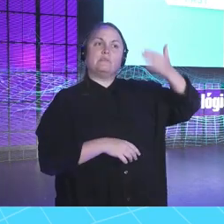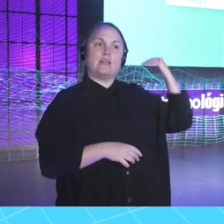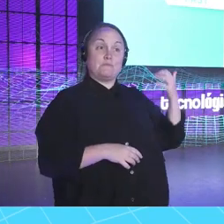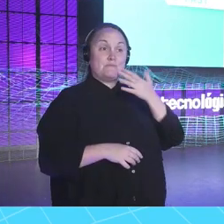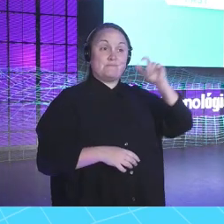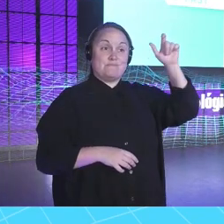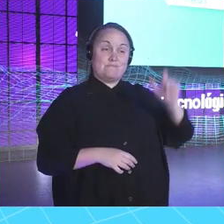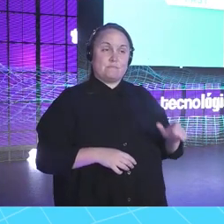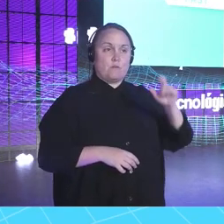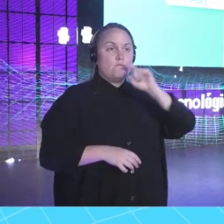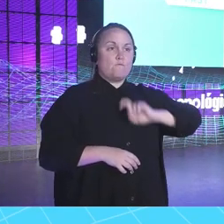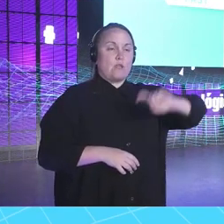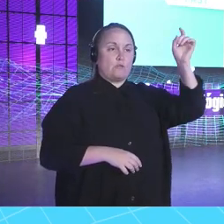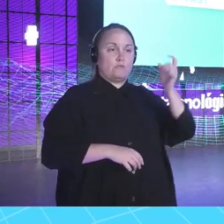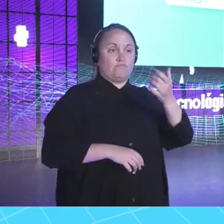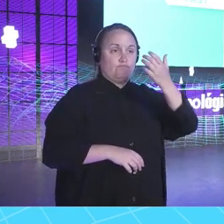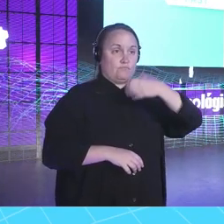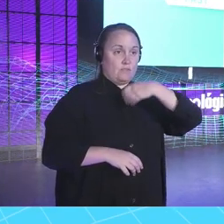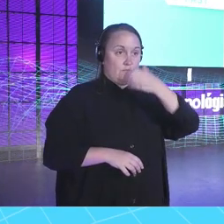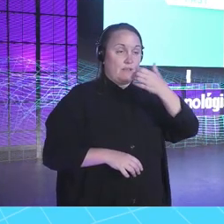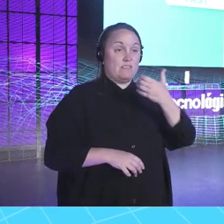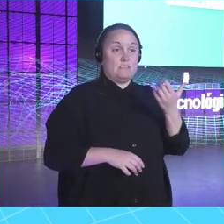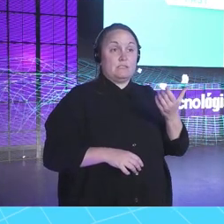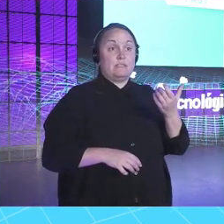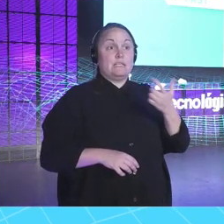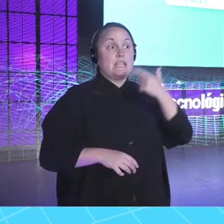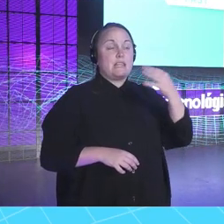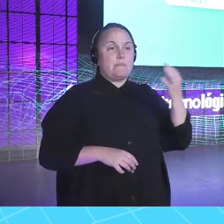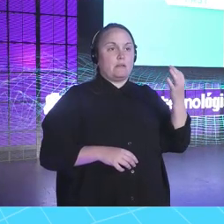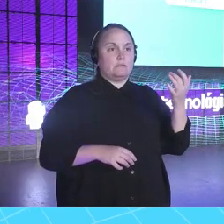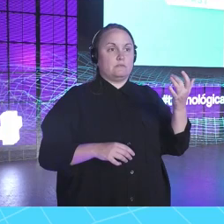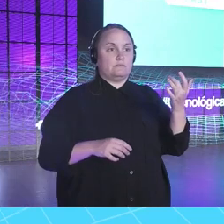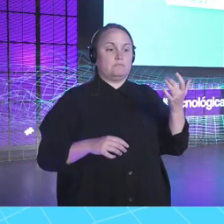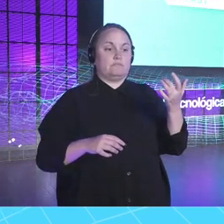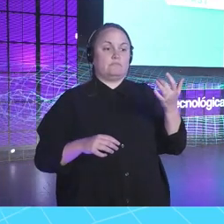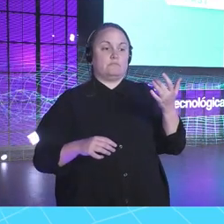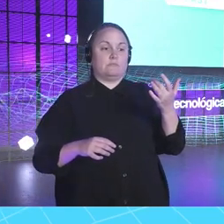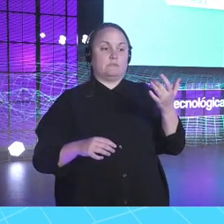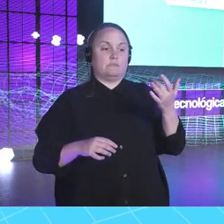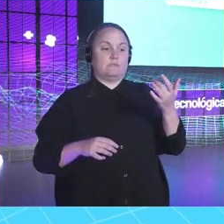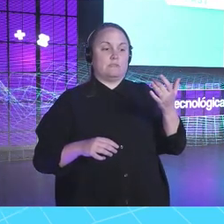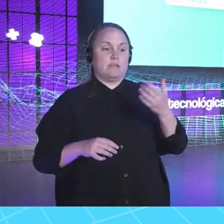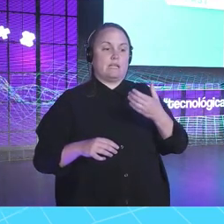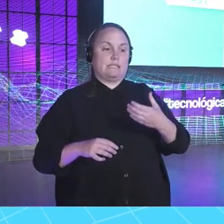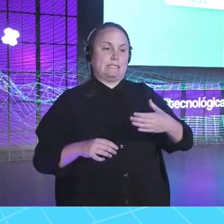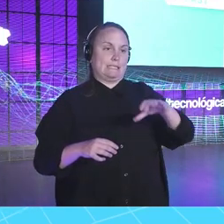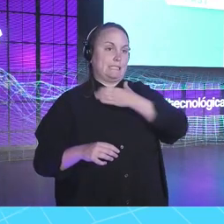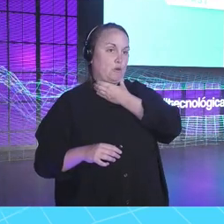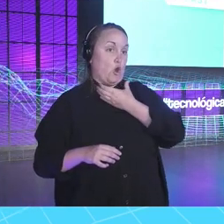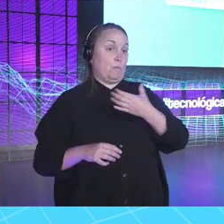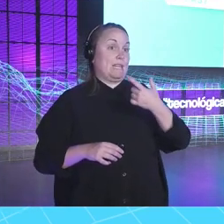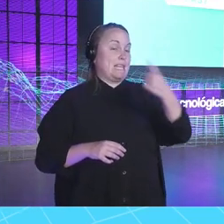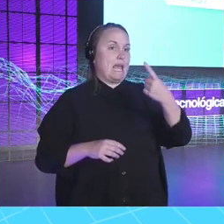Steve Jobs decía que tenemos que conectar los puntos Pues si miramos atrás veremos que todo lo que hacemos se puede conectar con algunos el problema que hay